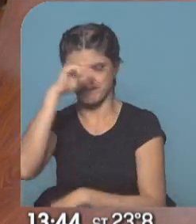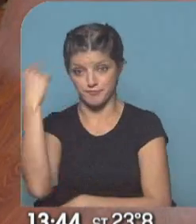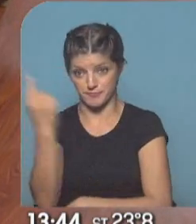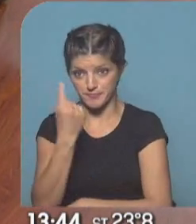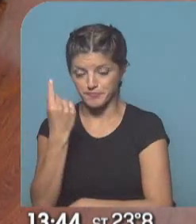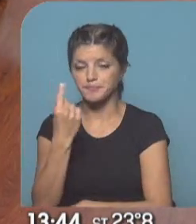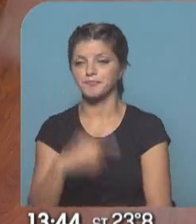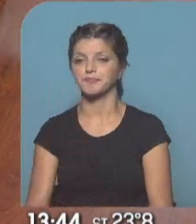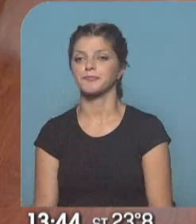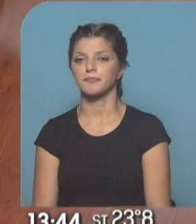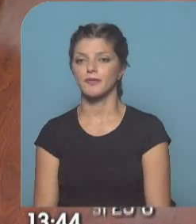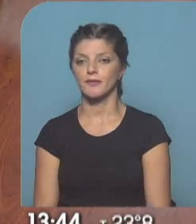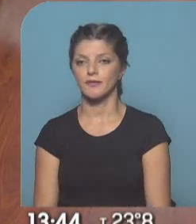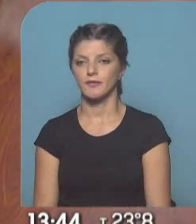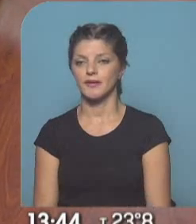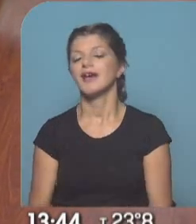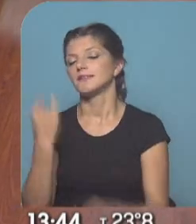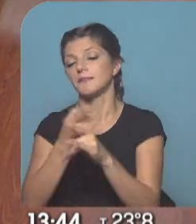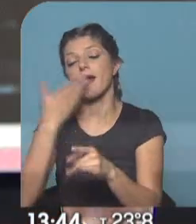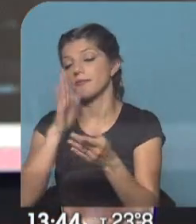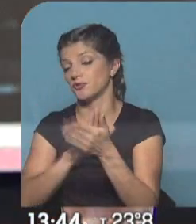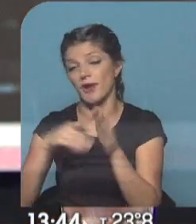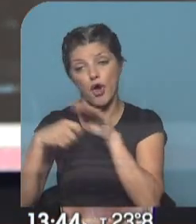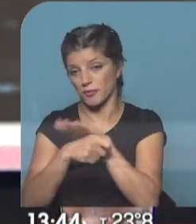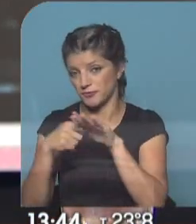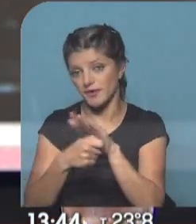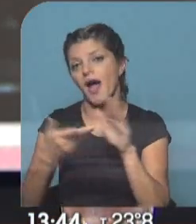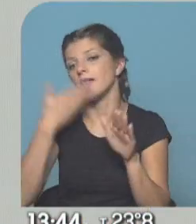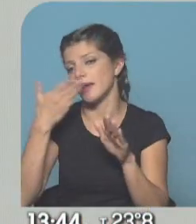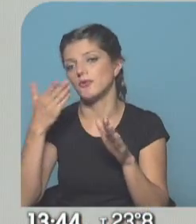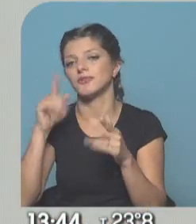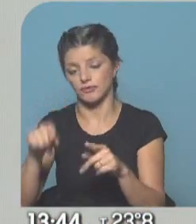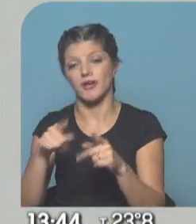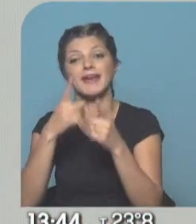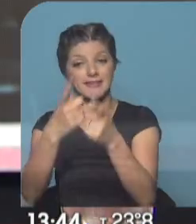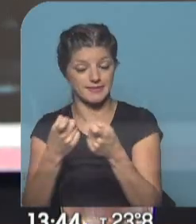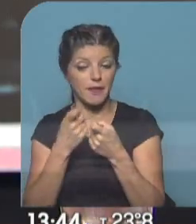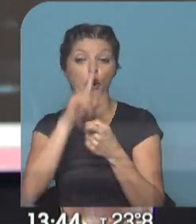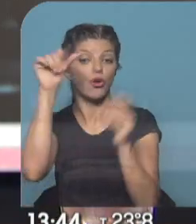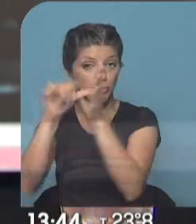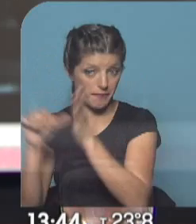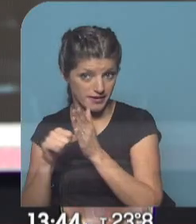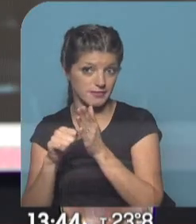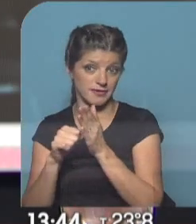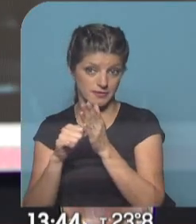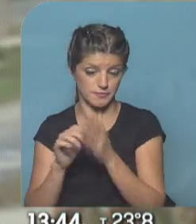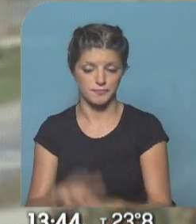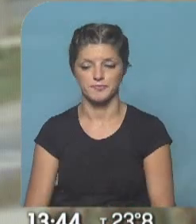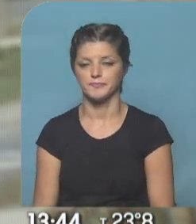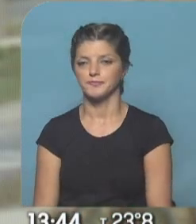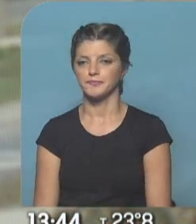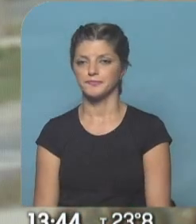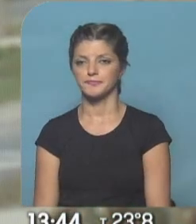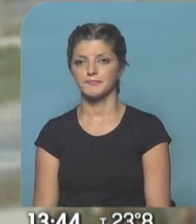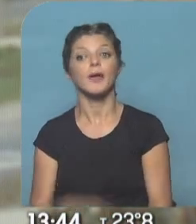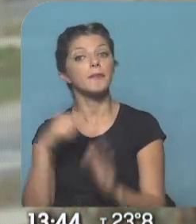cara, que como siempre habla, cada vez que pasamos por el tema de corrupción, siempre hacemos esta mención. La otra cara de la corrupción, ¿no? Pero